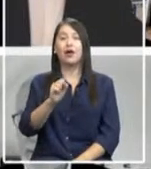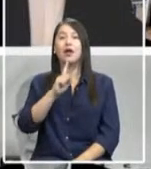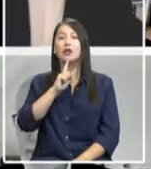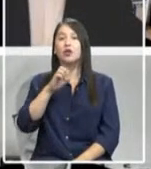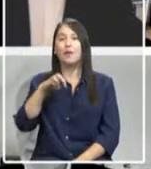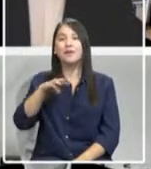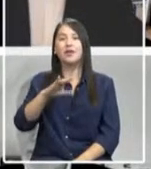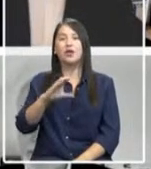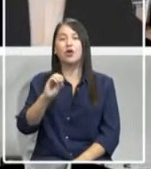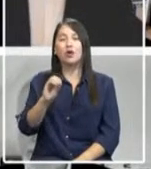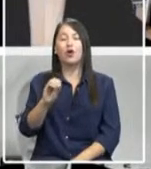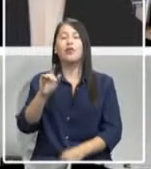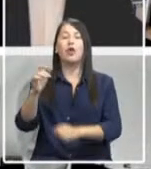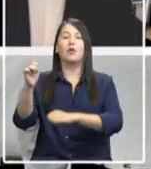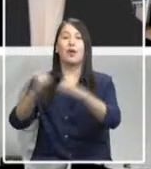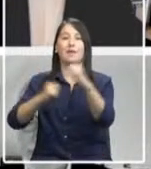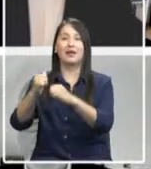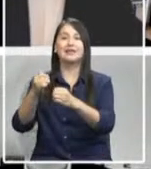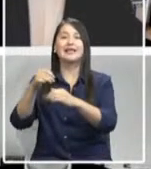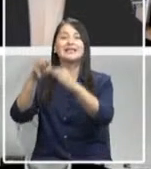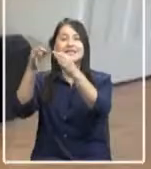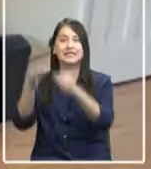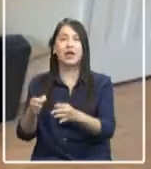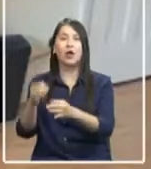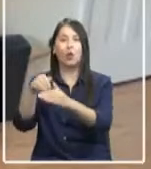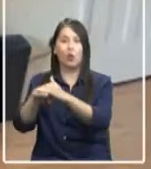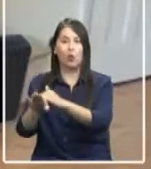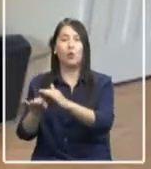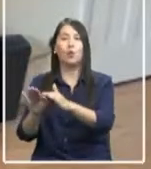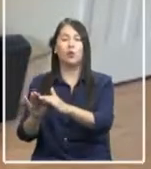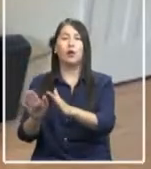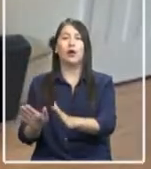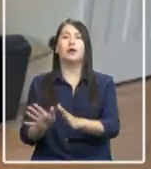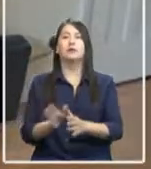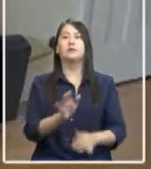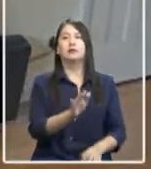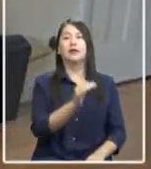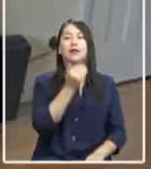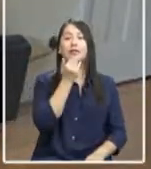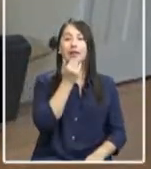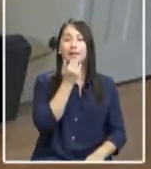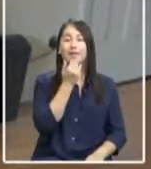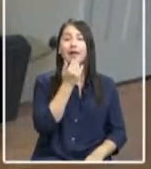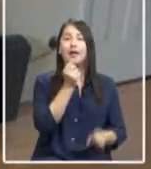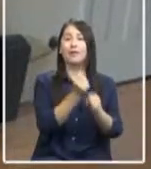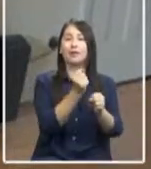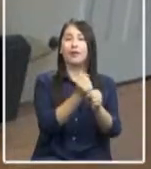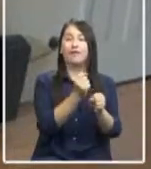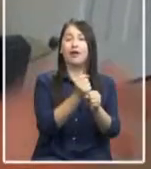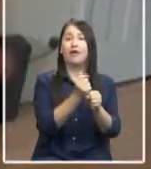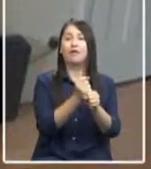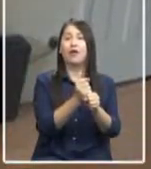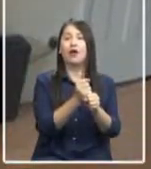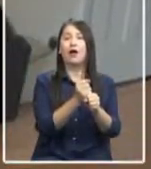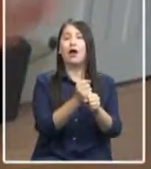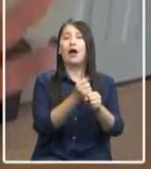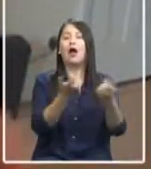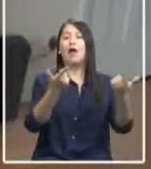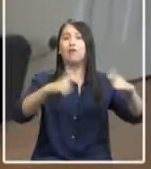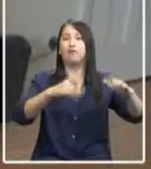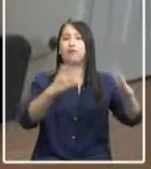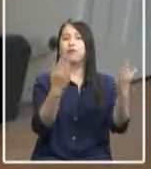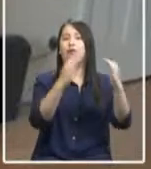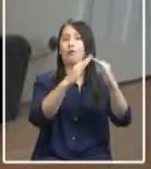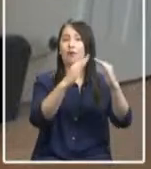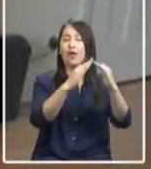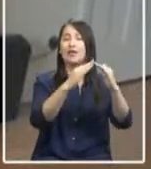trabaja con huérfanos, el SIDA en África, el futuro de patentes, etc. Es una metodología que